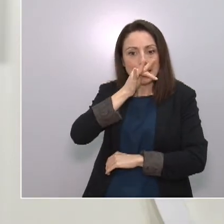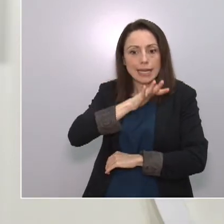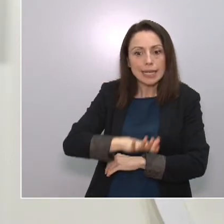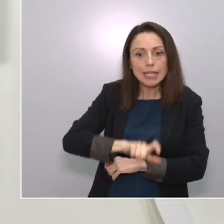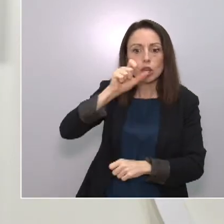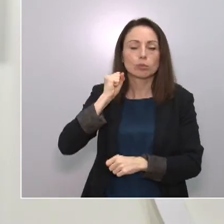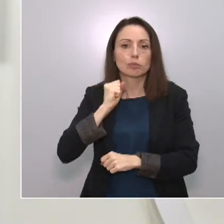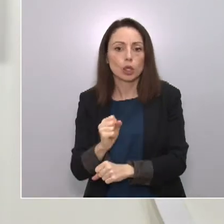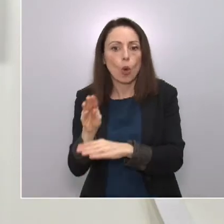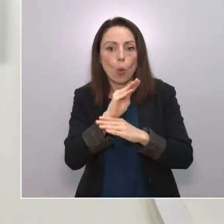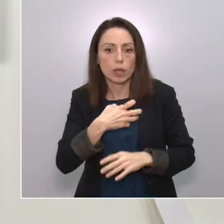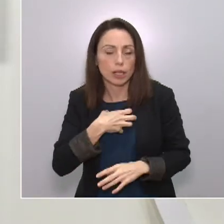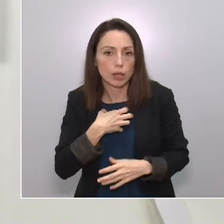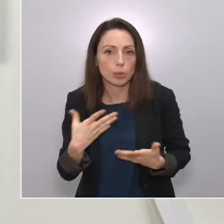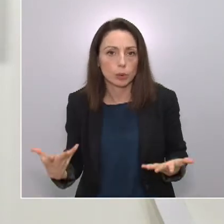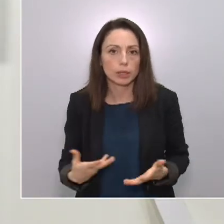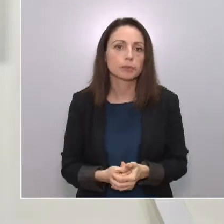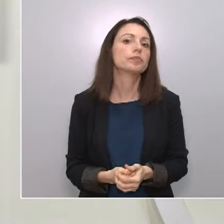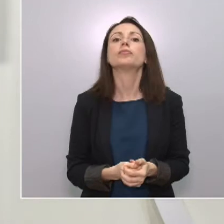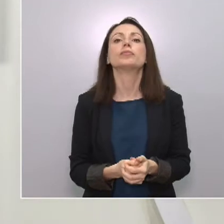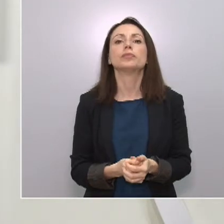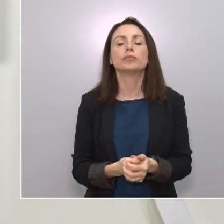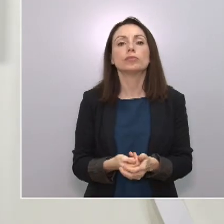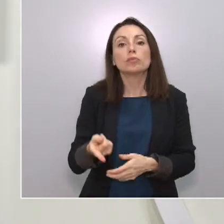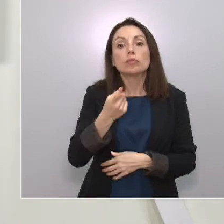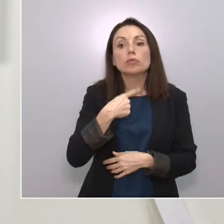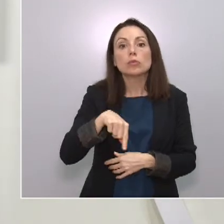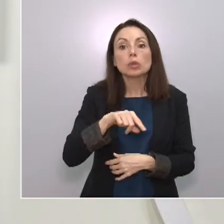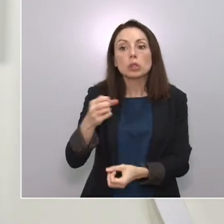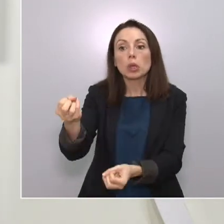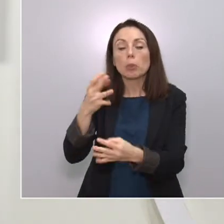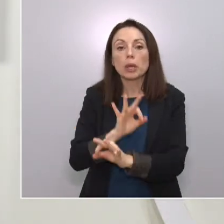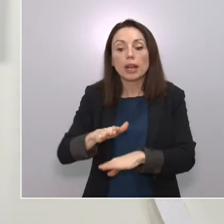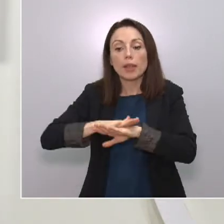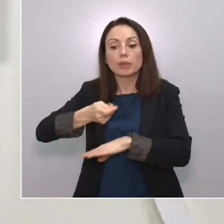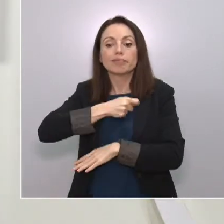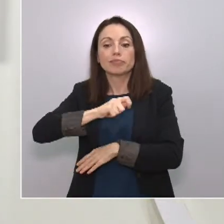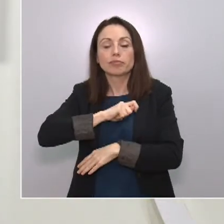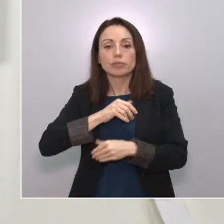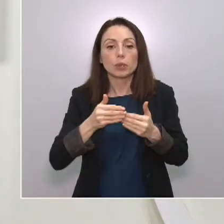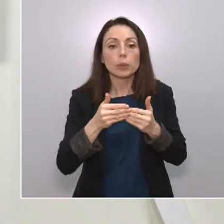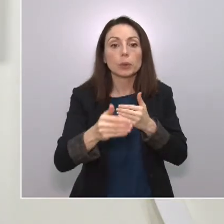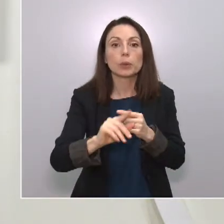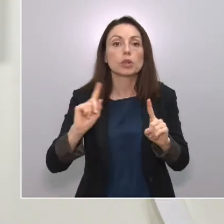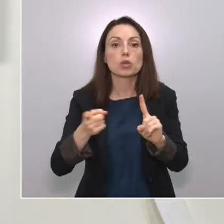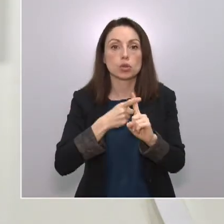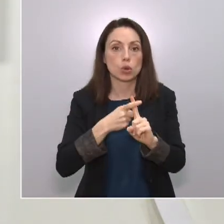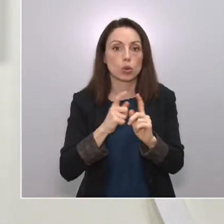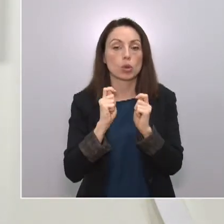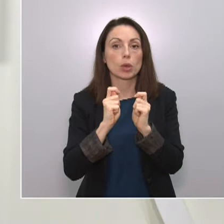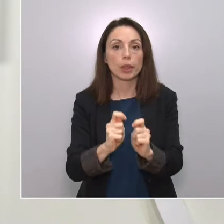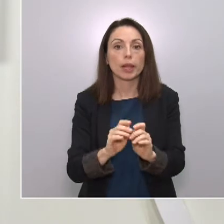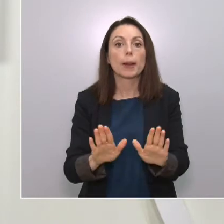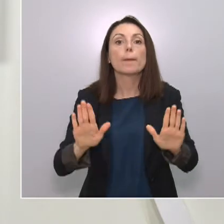personas dependientes. No tenemos noticias de que el Gobierno de España haya previsto soluciones,